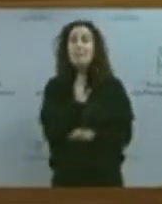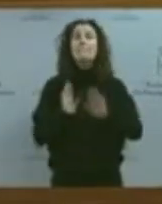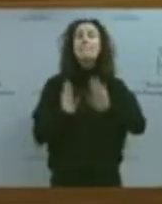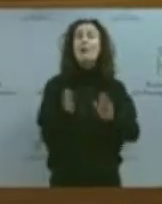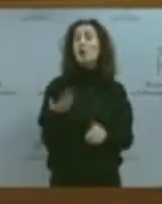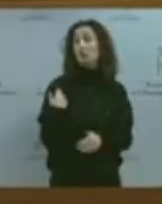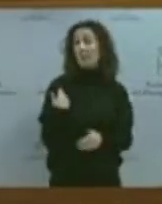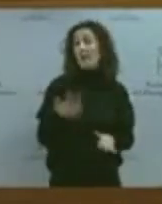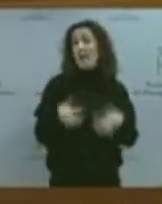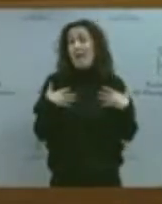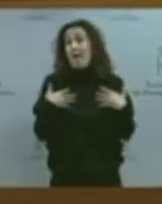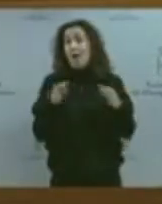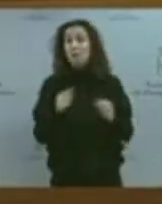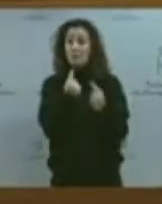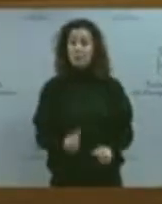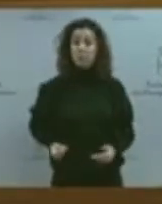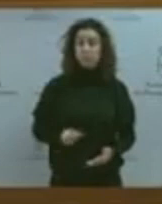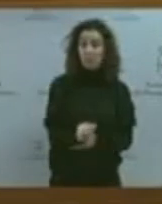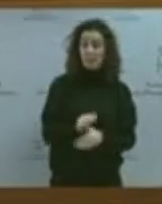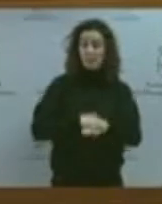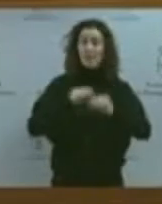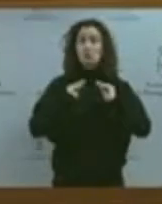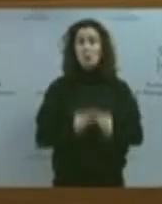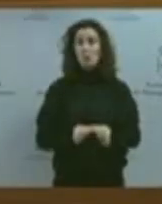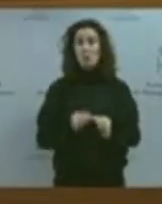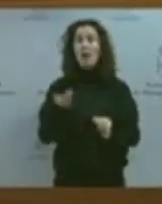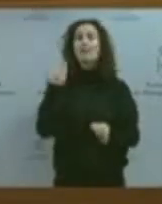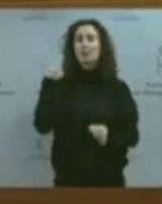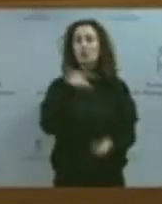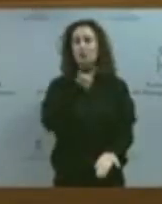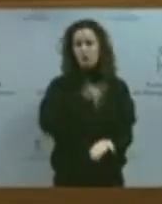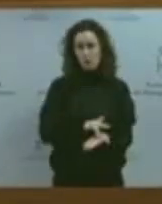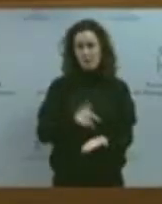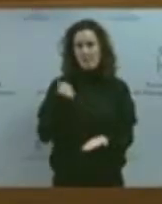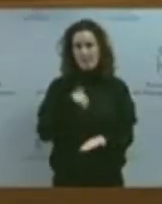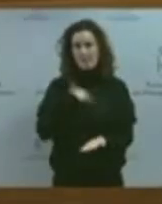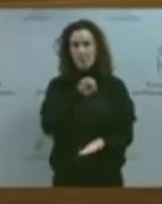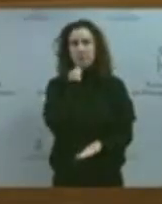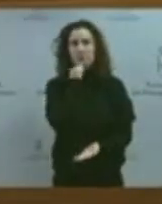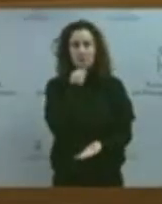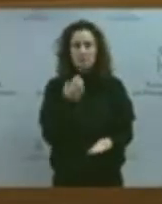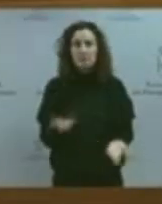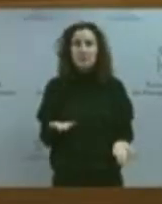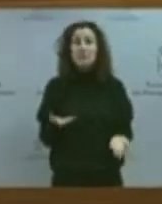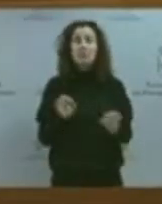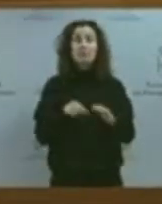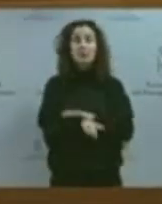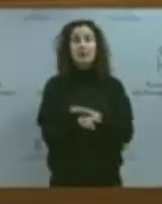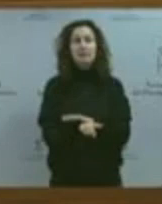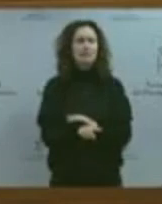poder arreglar lo que ya venían pidiendo los padres y las madres. Francamente, esta gestión es absolutamente intolerable e